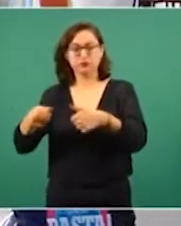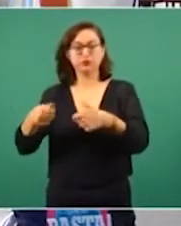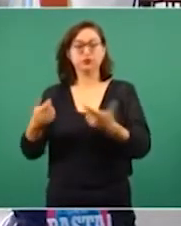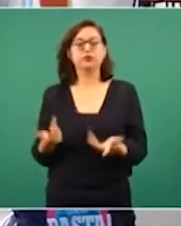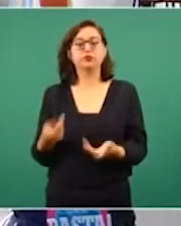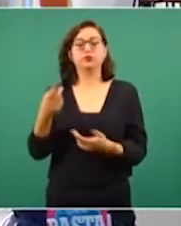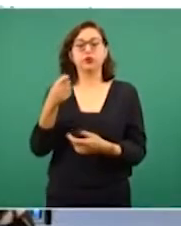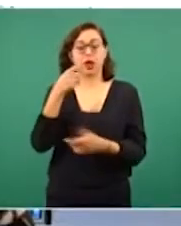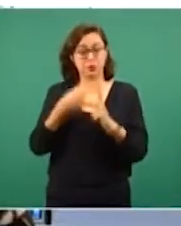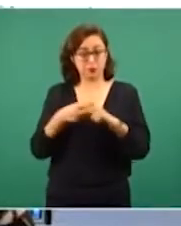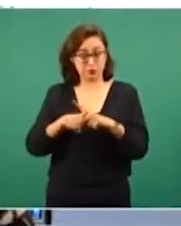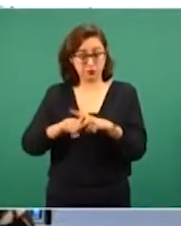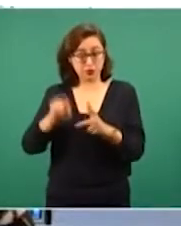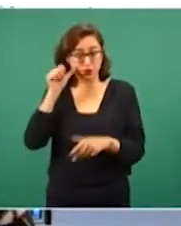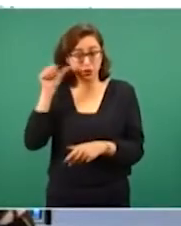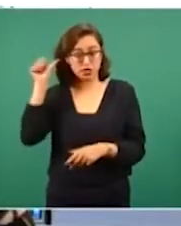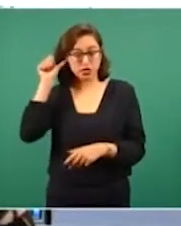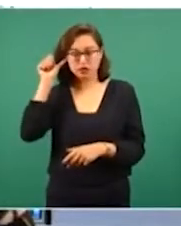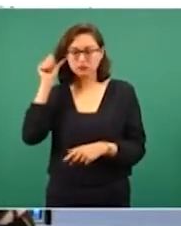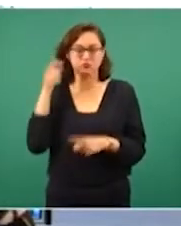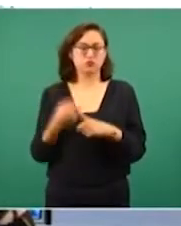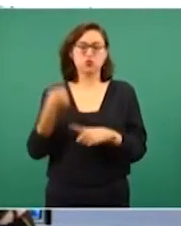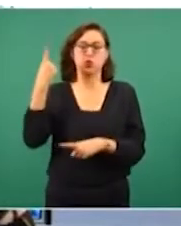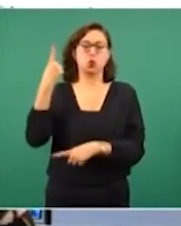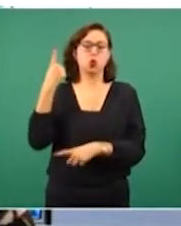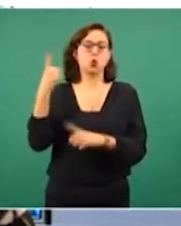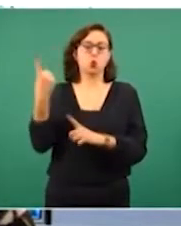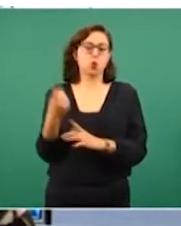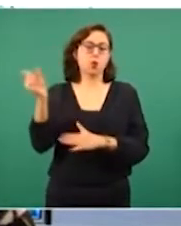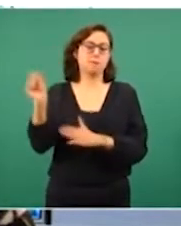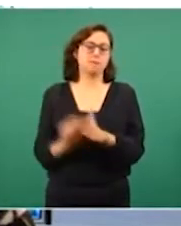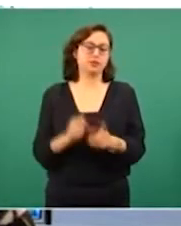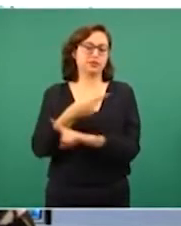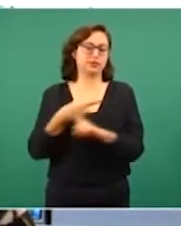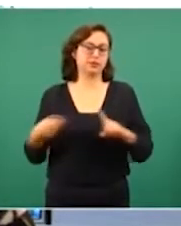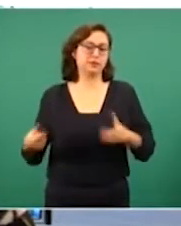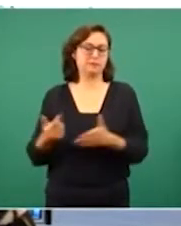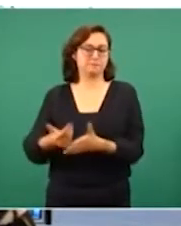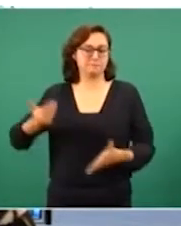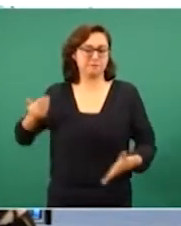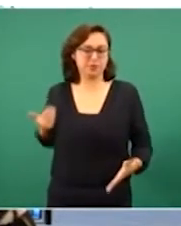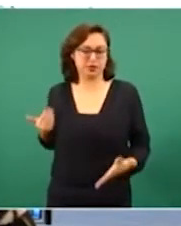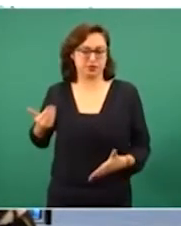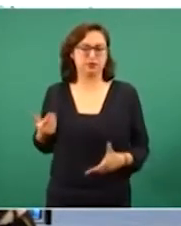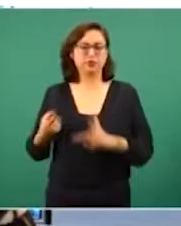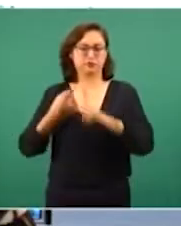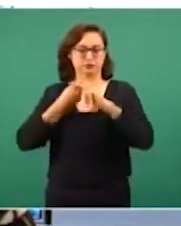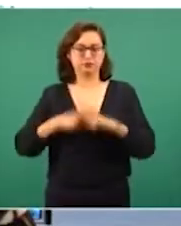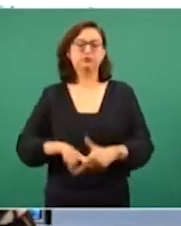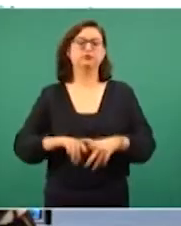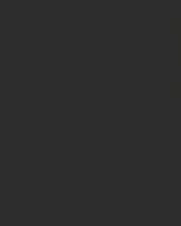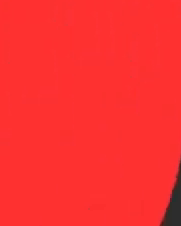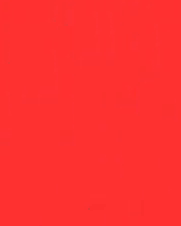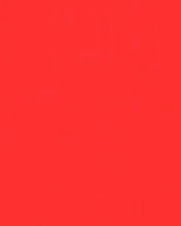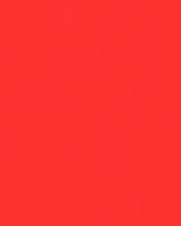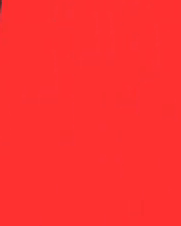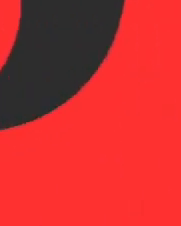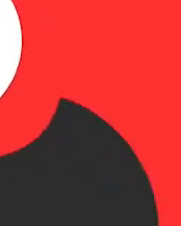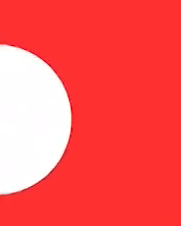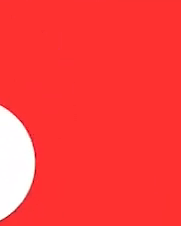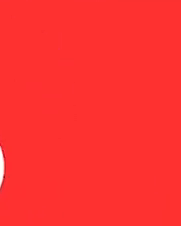ayer, esto ya tiene más de mes y medio que nos dio la instrucción. Y estamos trabajando en ello, pero sí estamos muy preocupados